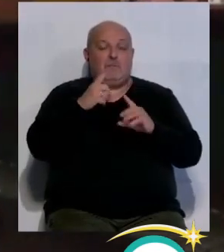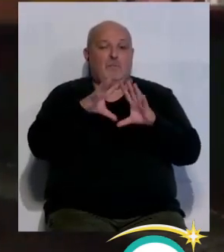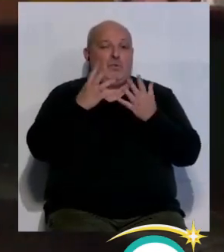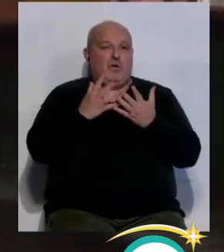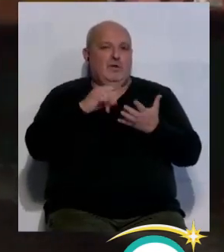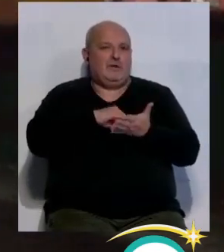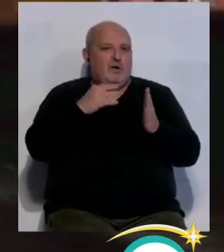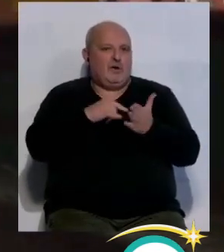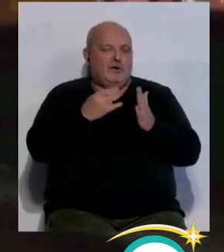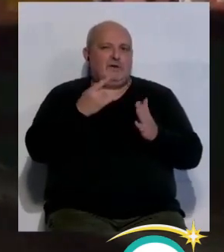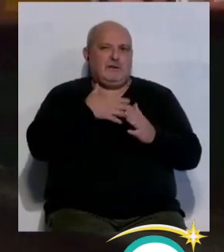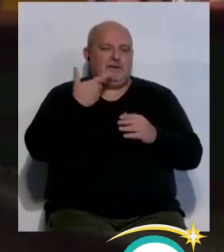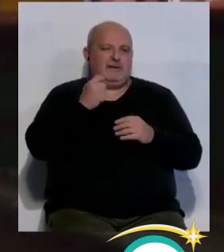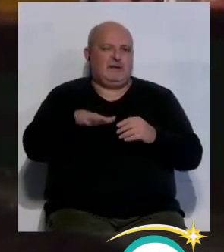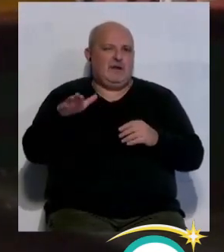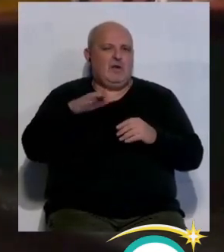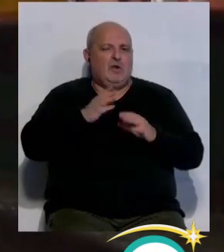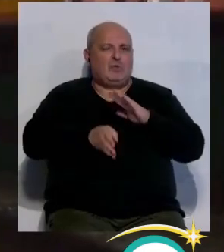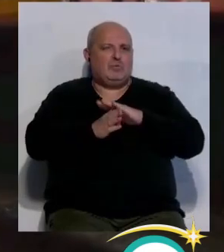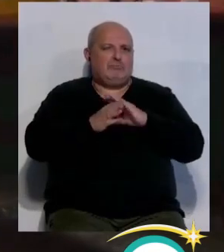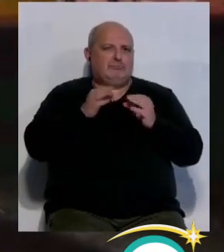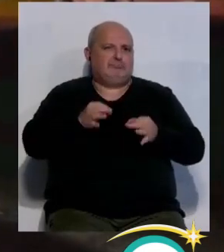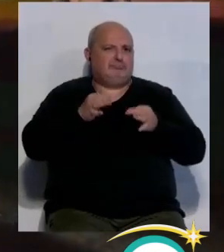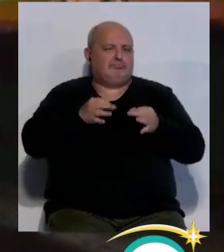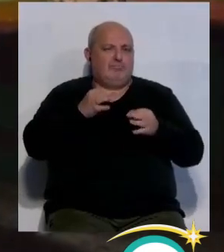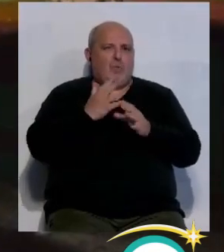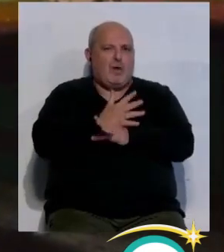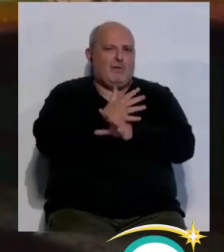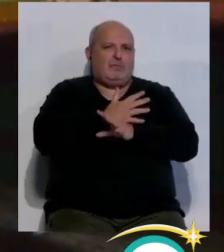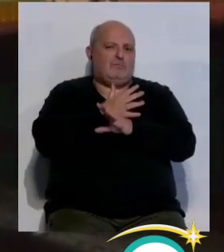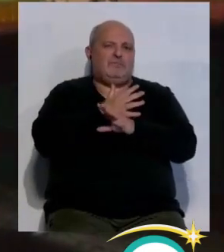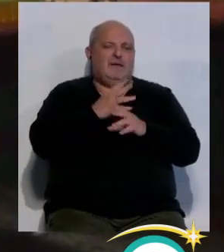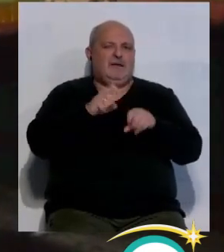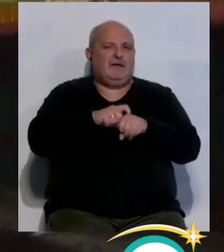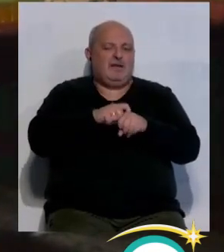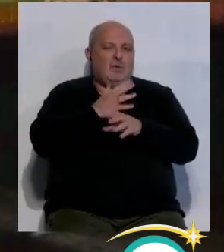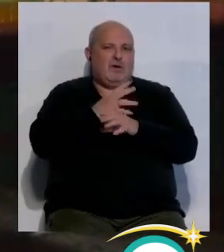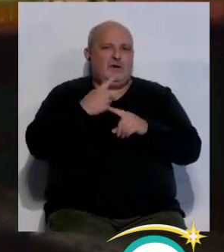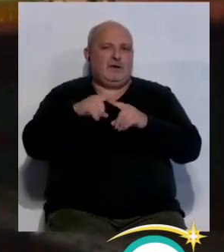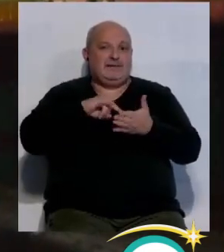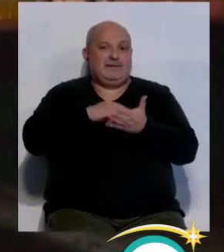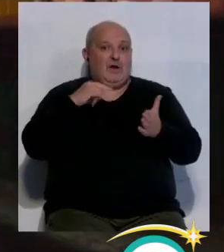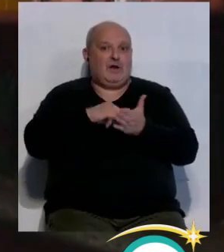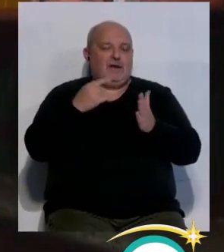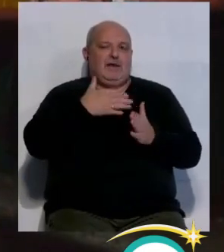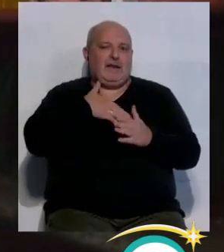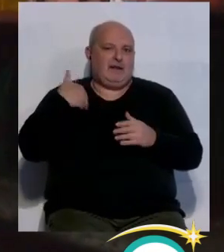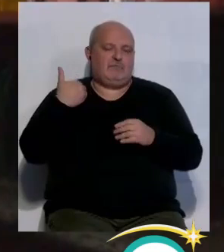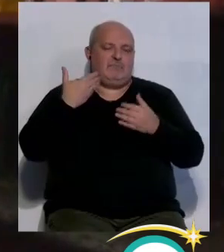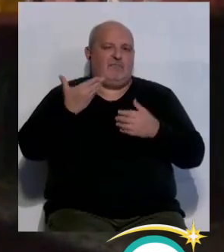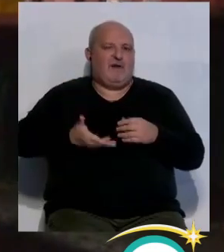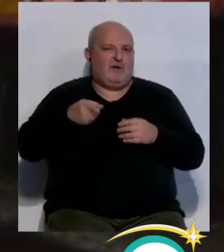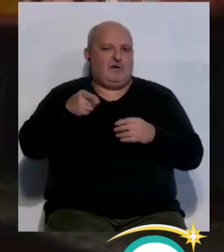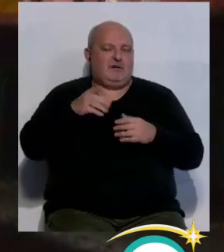tan tecnológico donde los niños y niñas están continuamente, ¿no?, jugando a ese tipo de juego y a esa tecnología, nosotros queríamos poner en